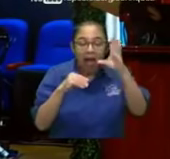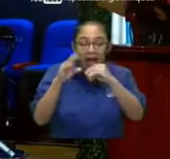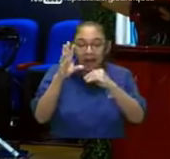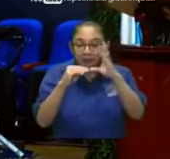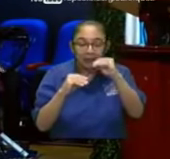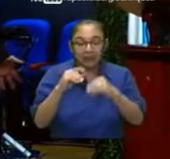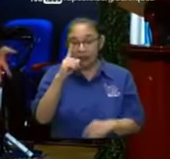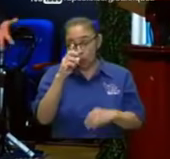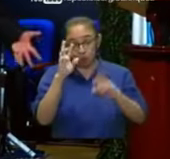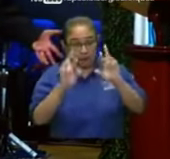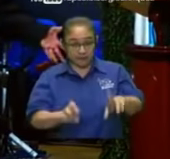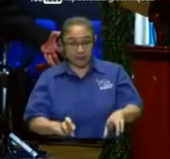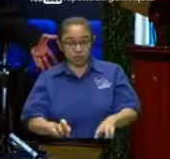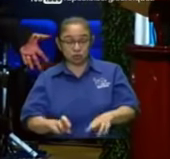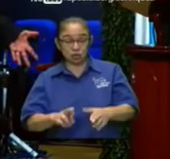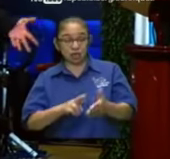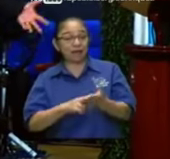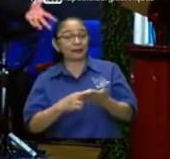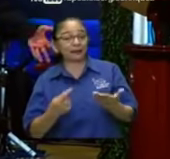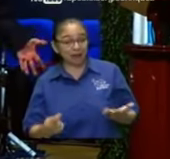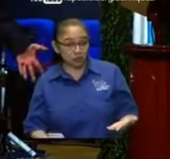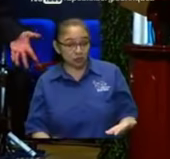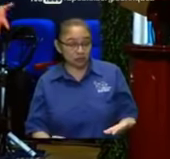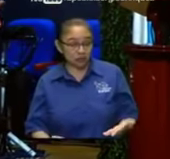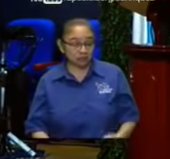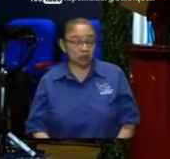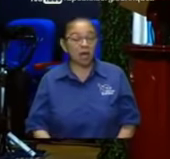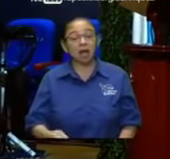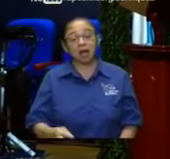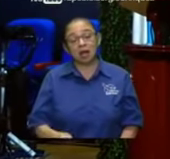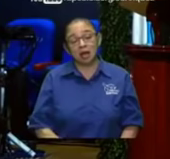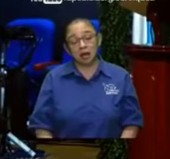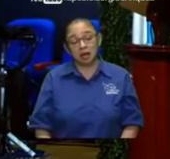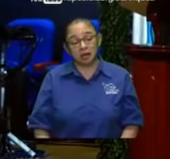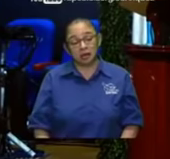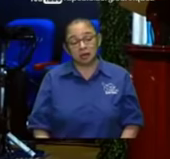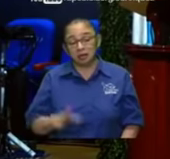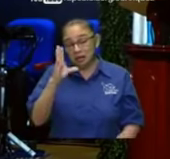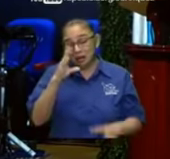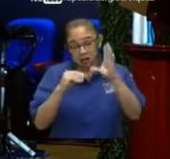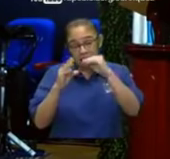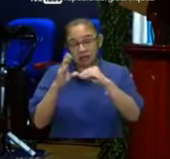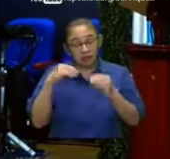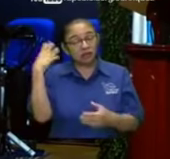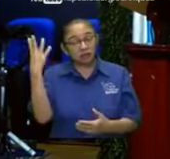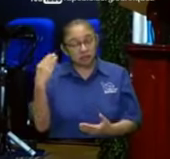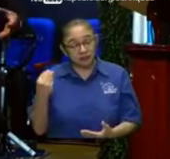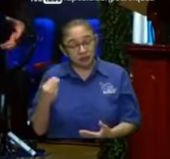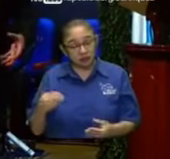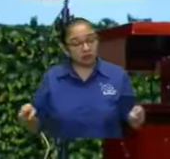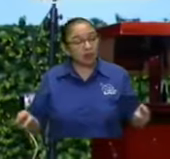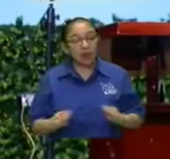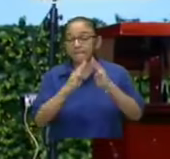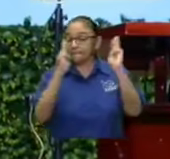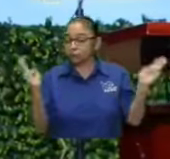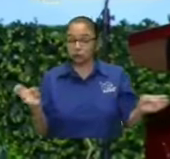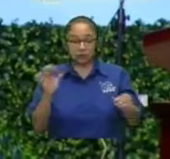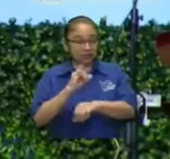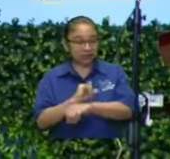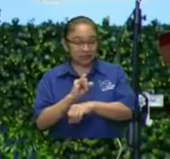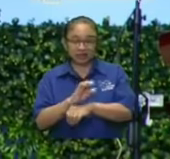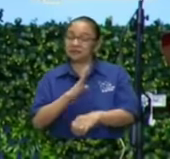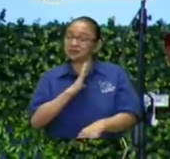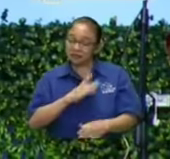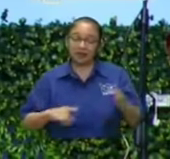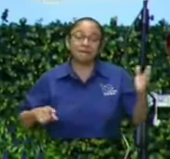háblele del pastorado real y de una paternidad espiritual, le va a decir que no. Hay iglesias cristianas muy religiosas que lo que tienen y se